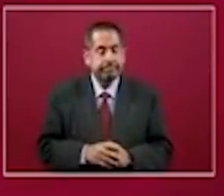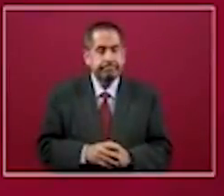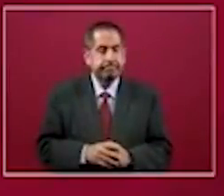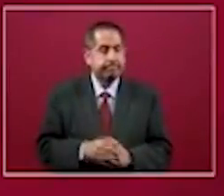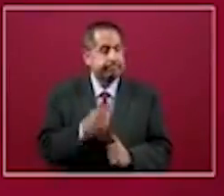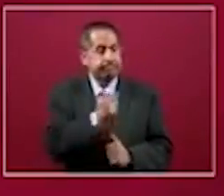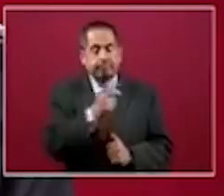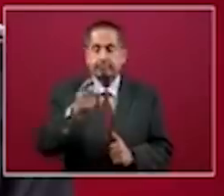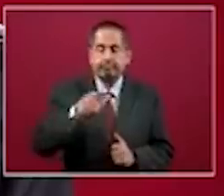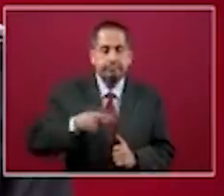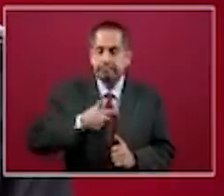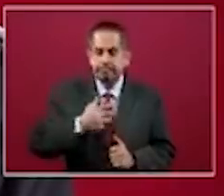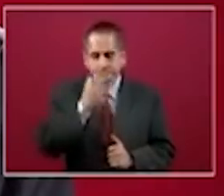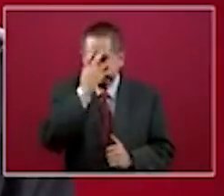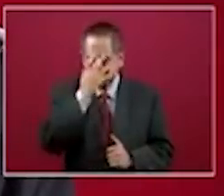para muchos